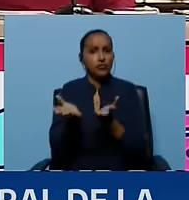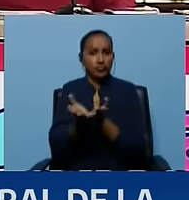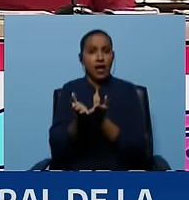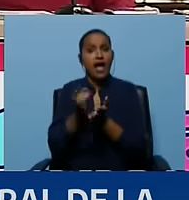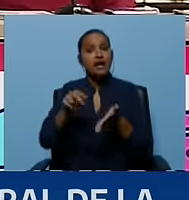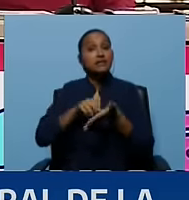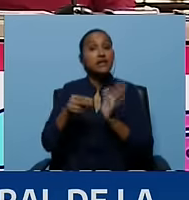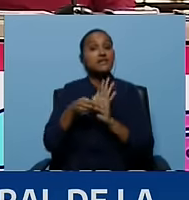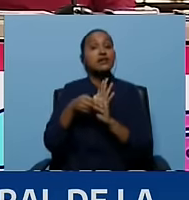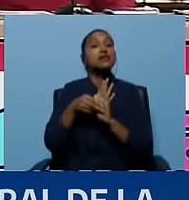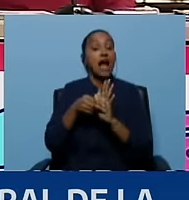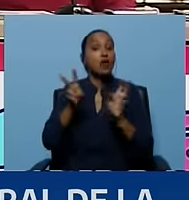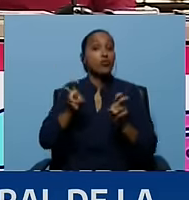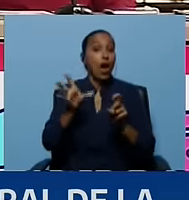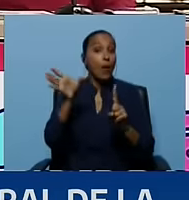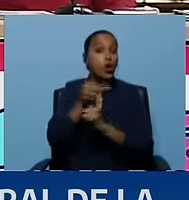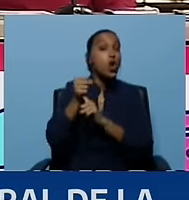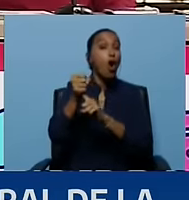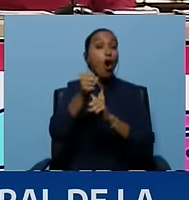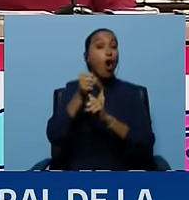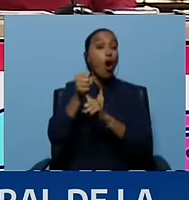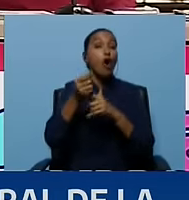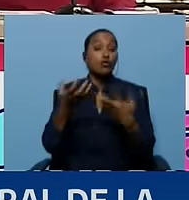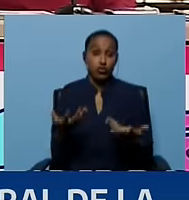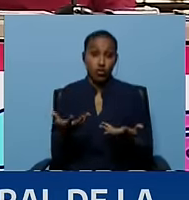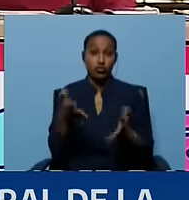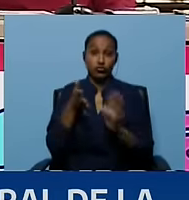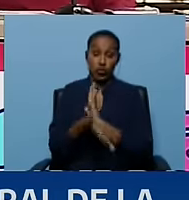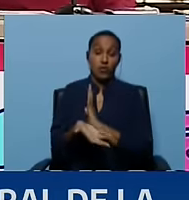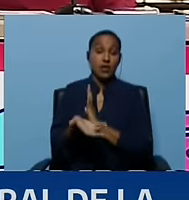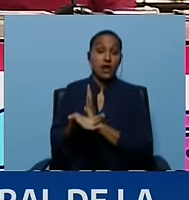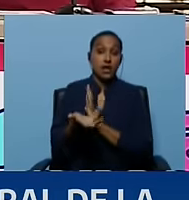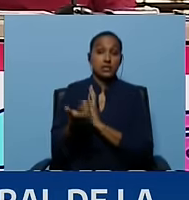En medio de la guerra que nos hicieron y las conspiraciones.